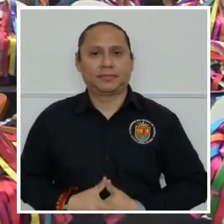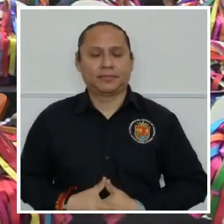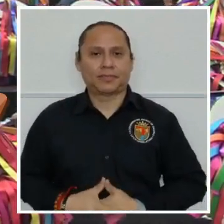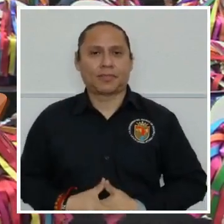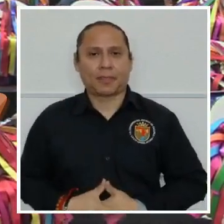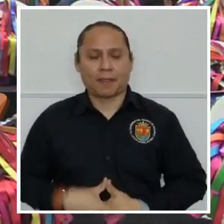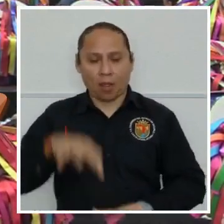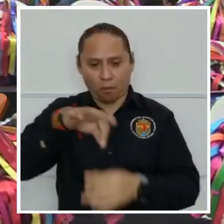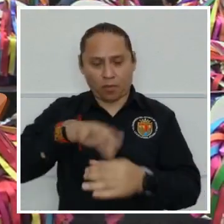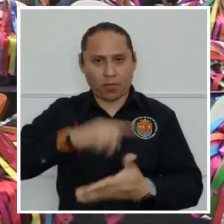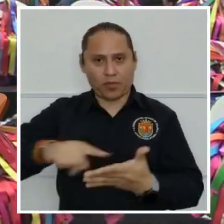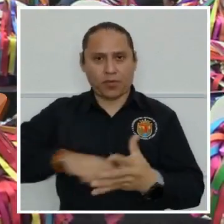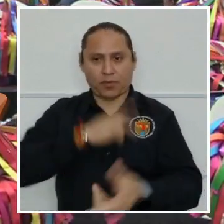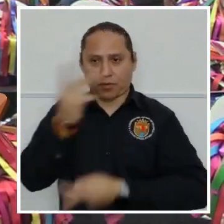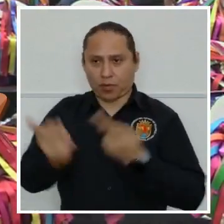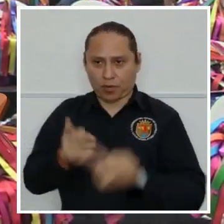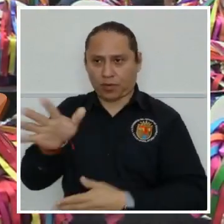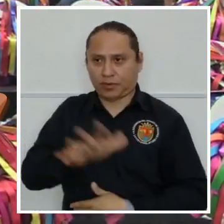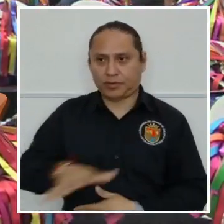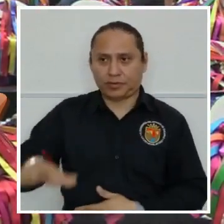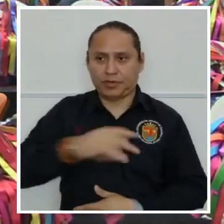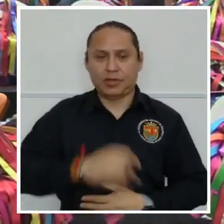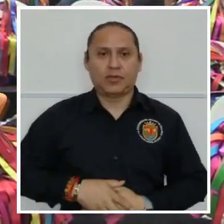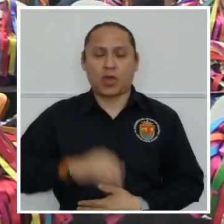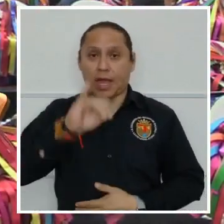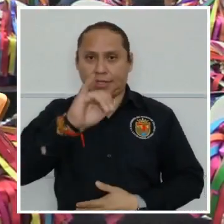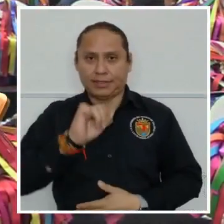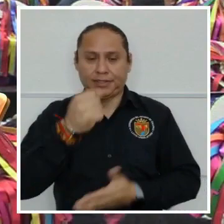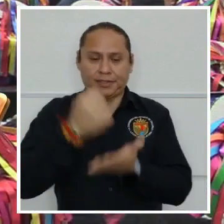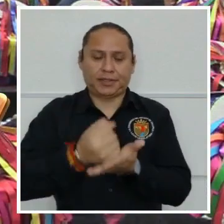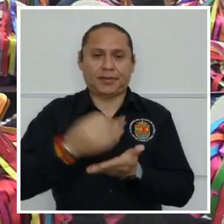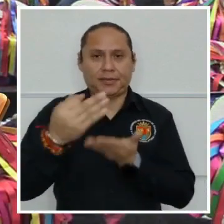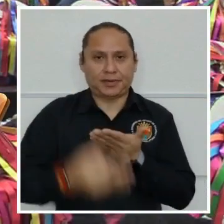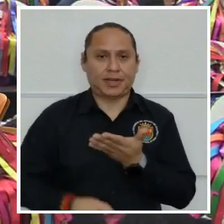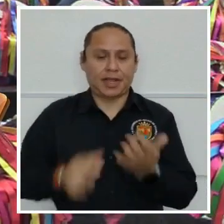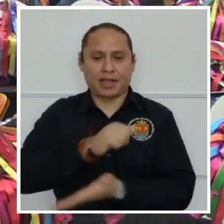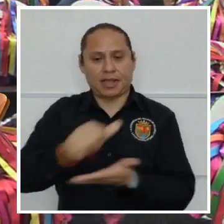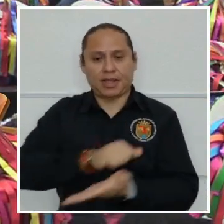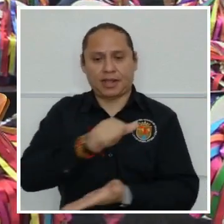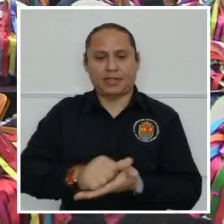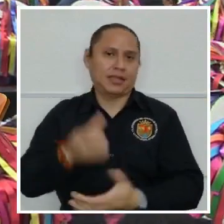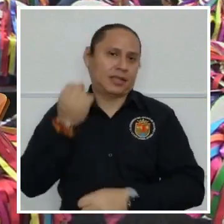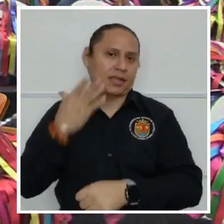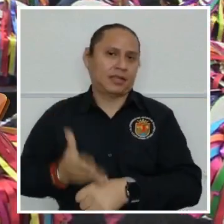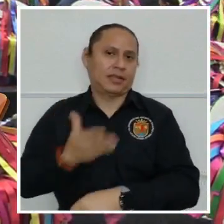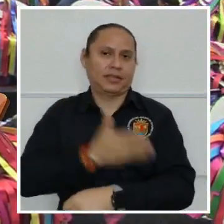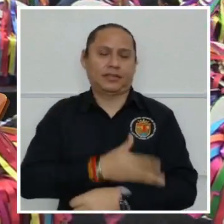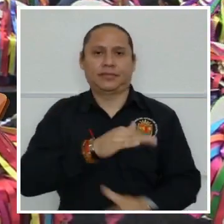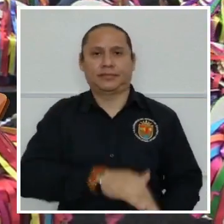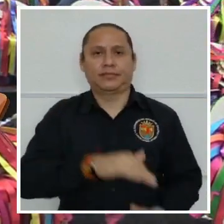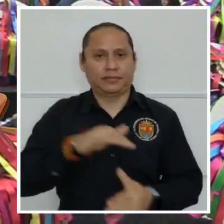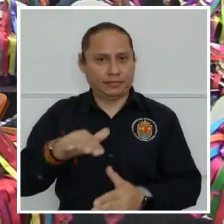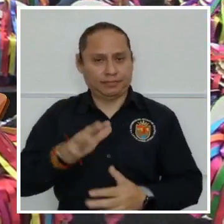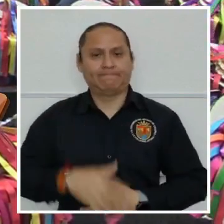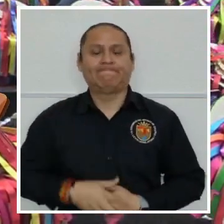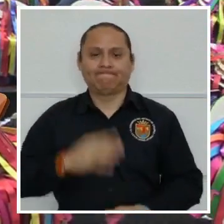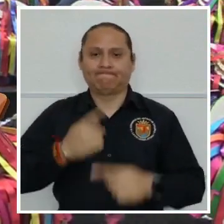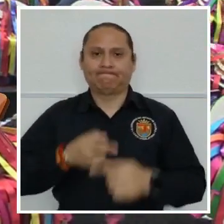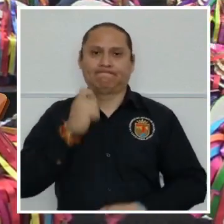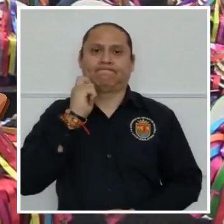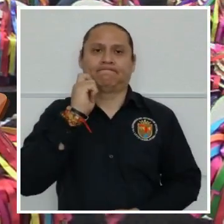Estado, en votación económica se pregunta a la honorable Asamblea si se aprueba el acta de la sesión anterior.